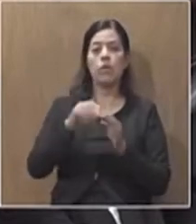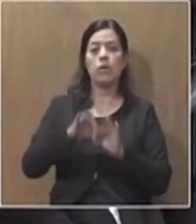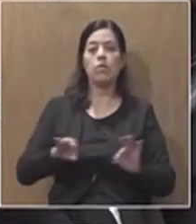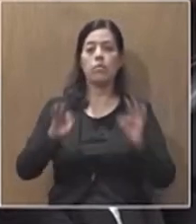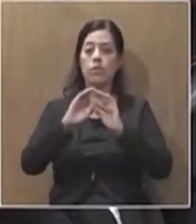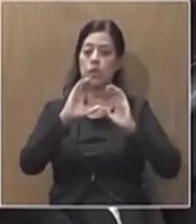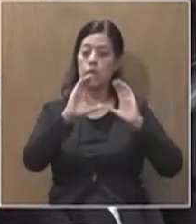Congreso gracias